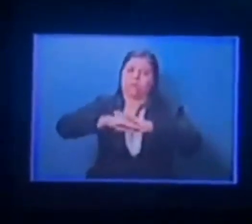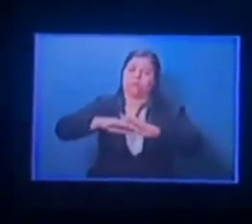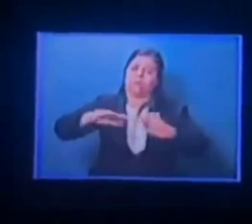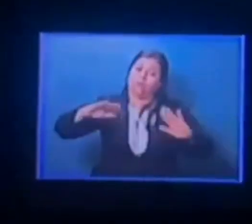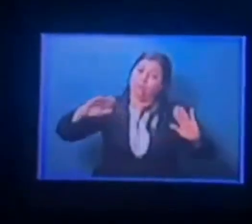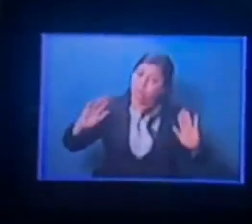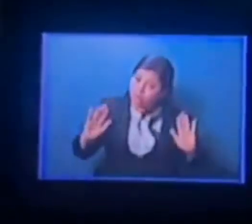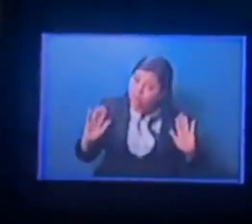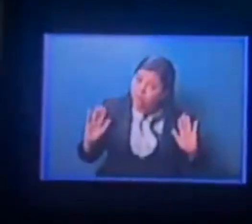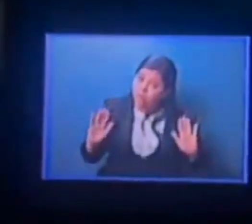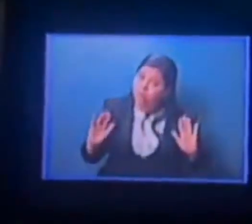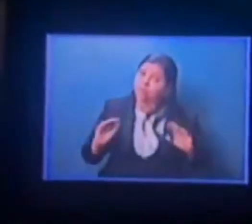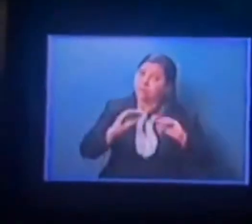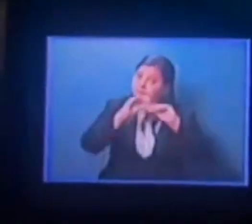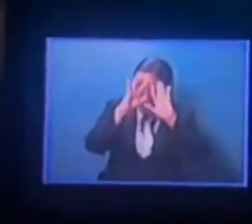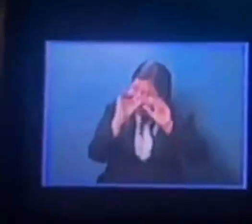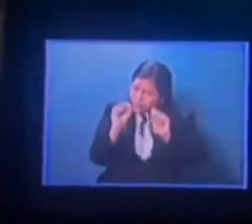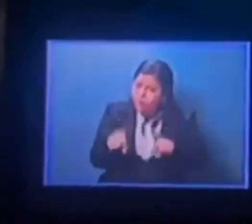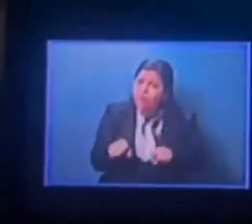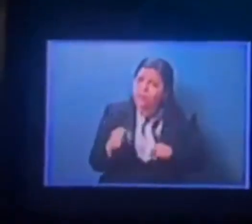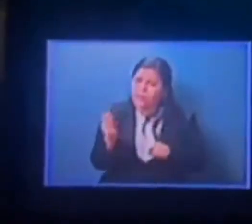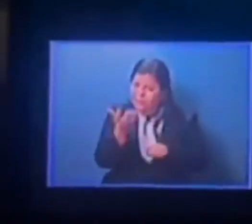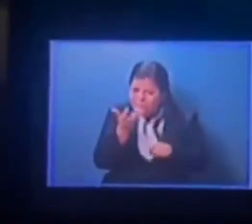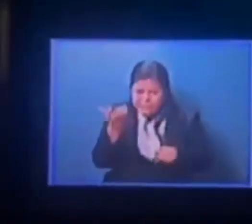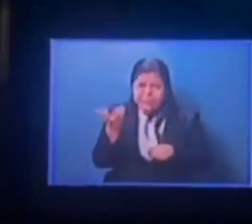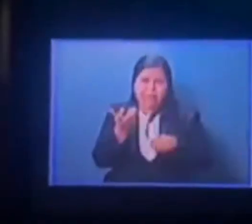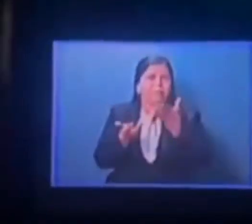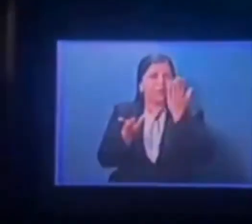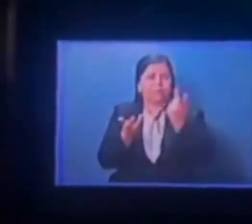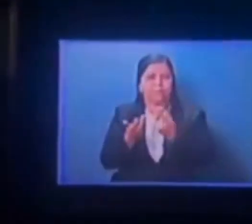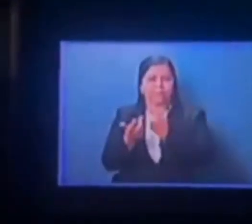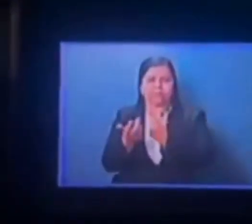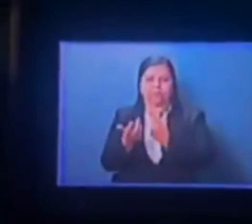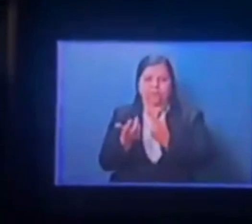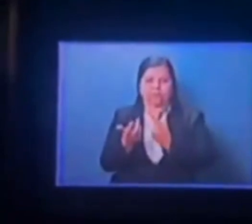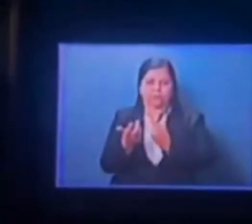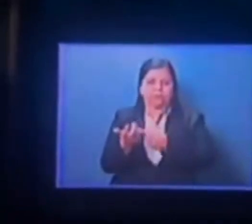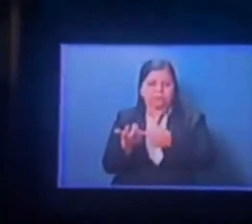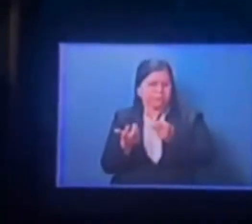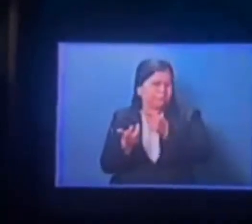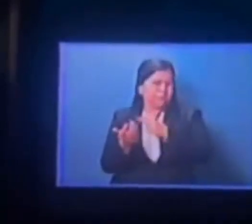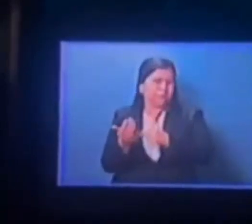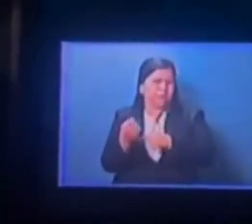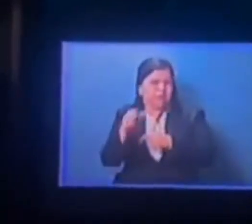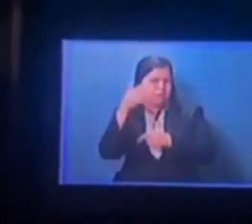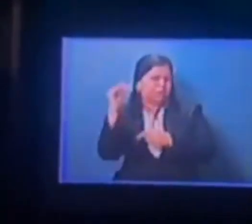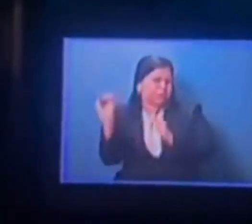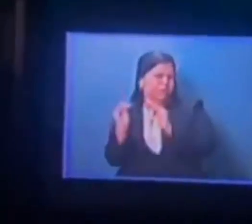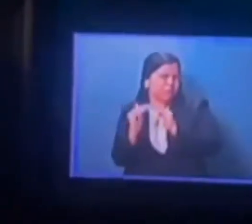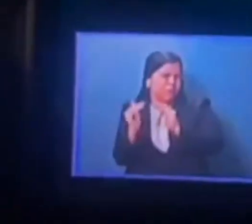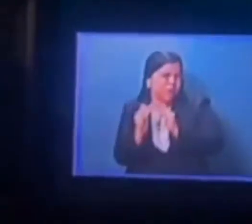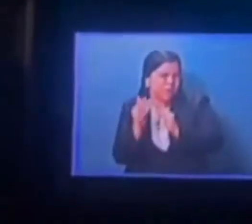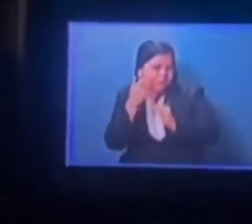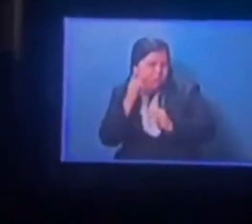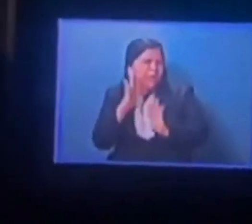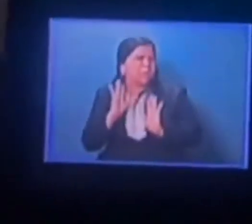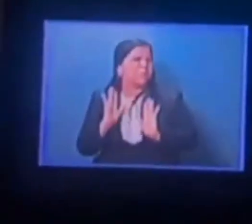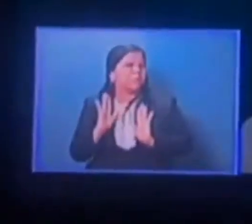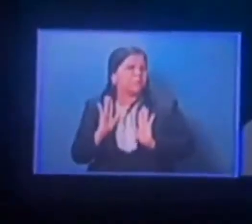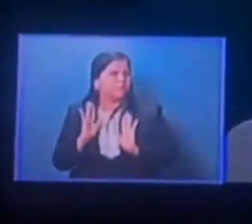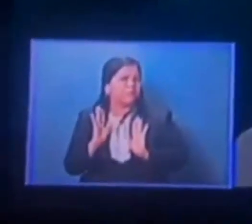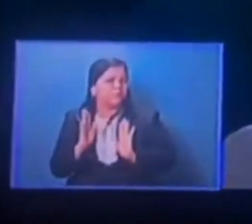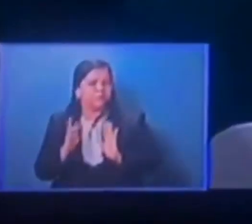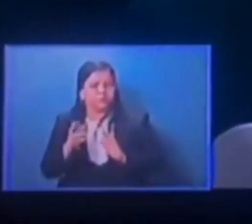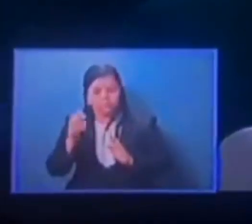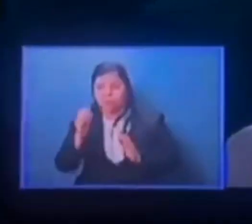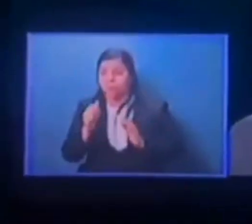tanto, claro, se puede tener la mayoría. La mayoría ha existido en muchos países, se han dado ejemplos de lo que ha